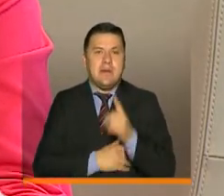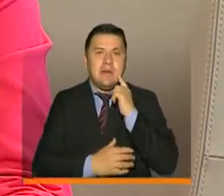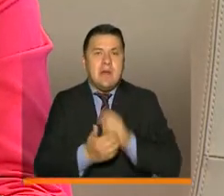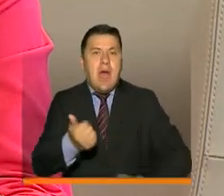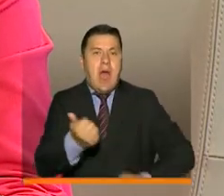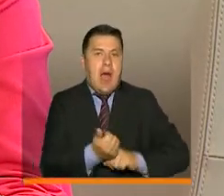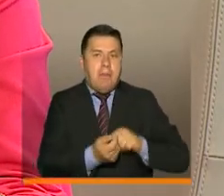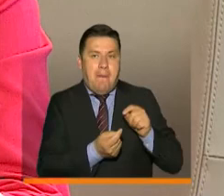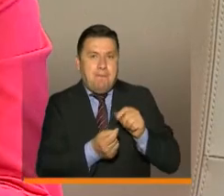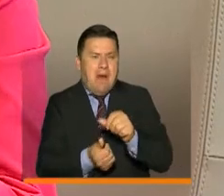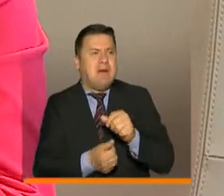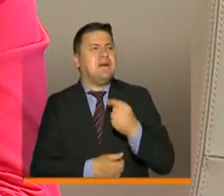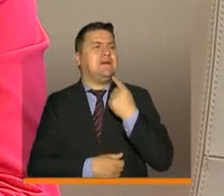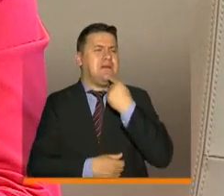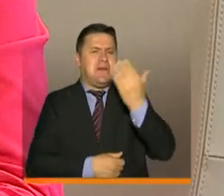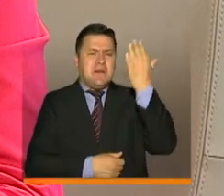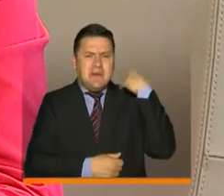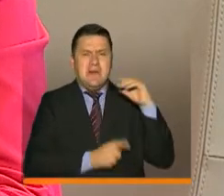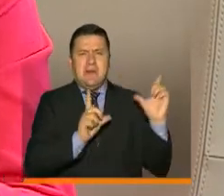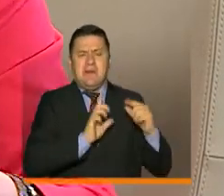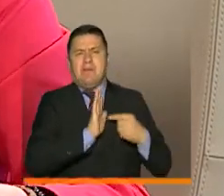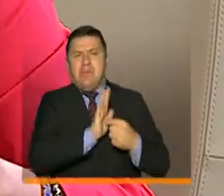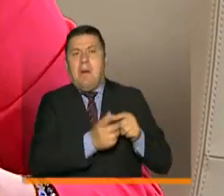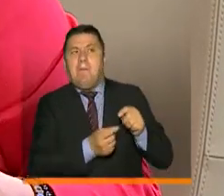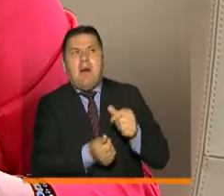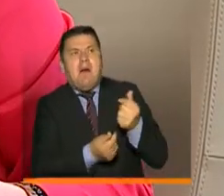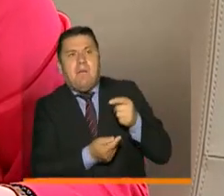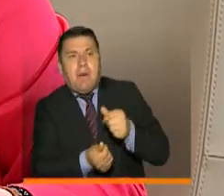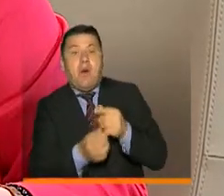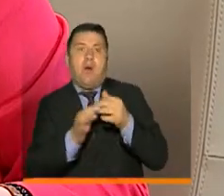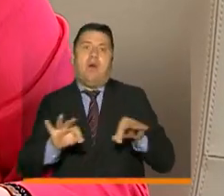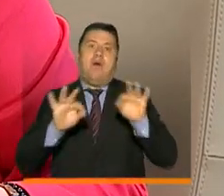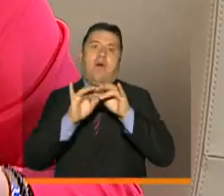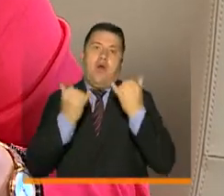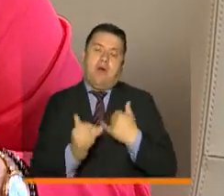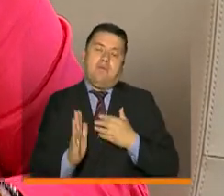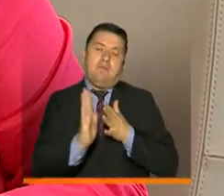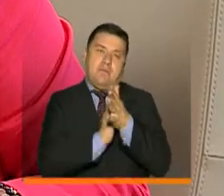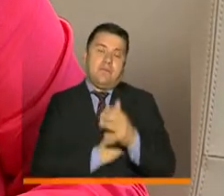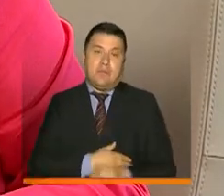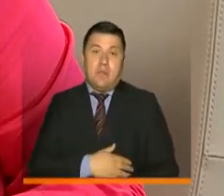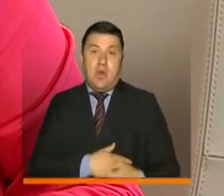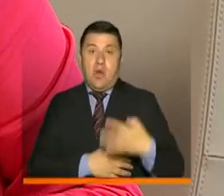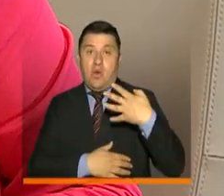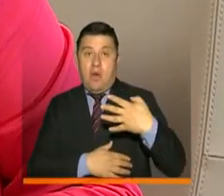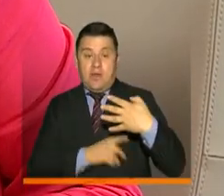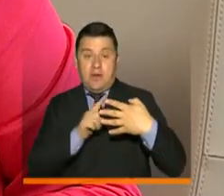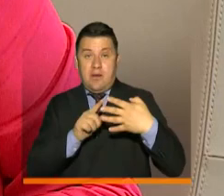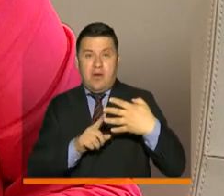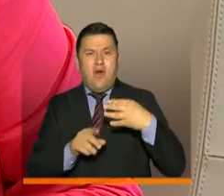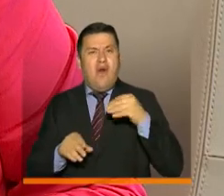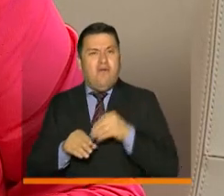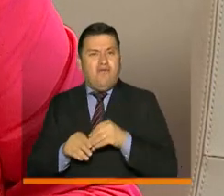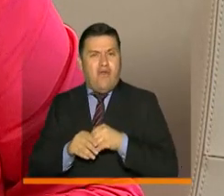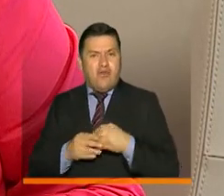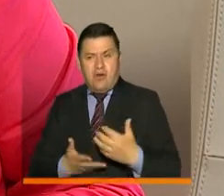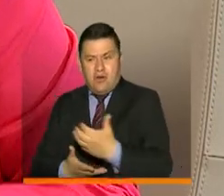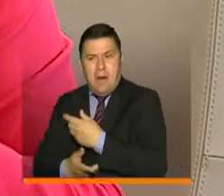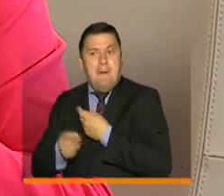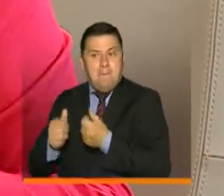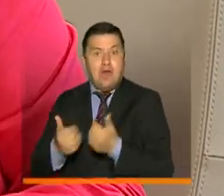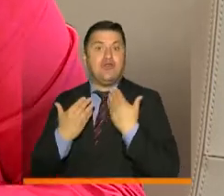apoyos económicos. Lo hemos hablado en varios programas y hoy ya es muy importante contarles que las cuatro líneas del Fondo Solidario están